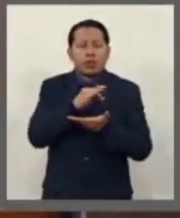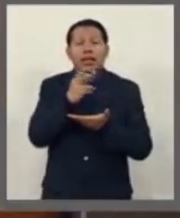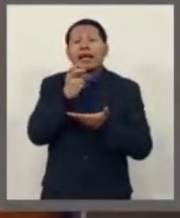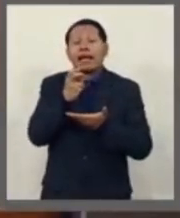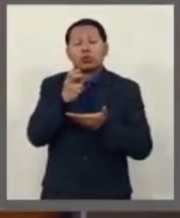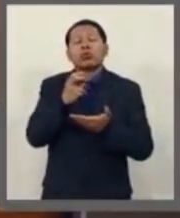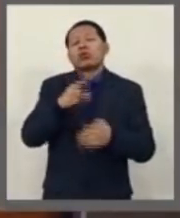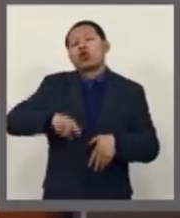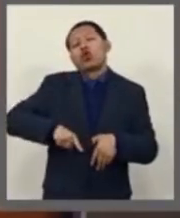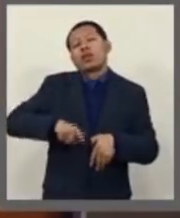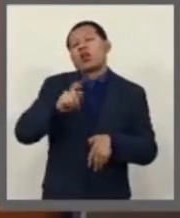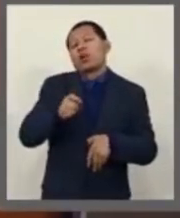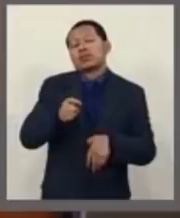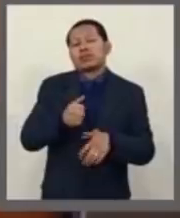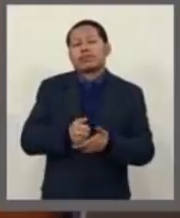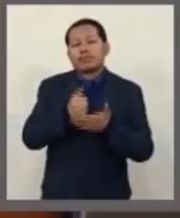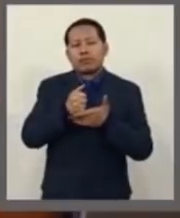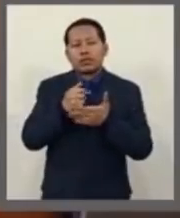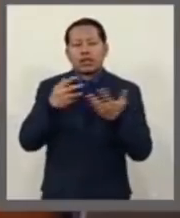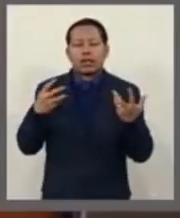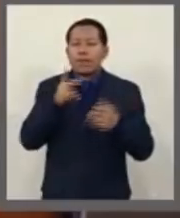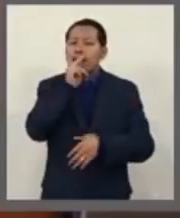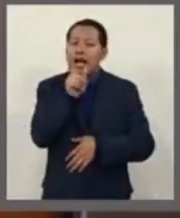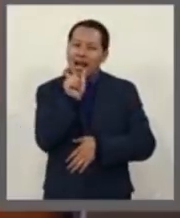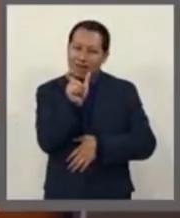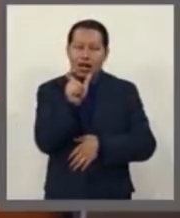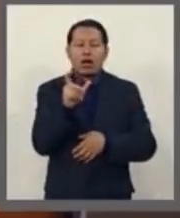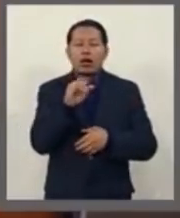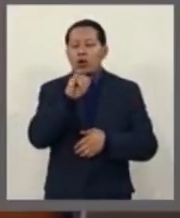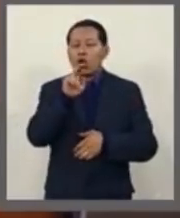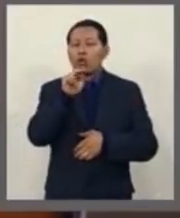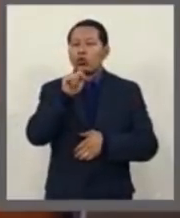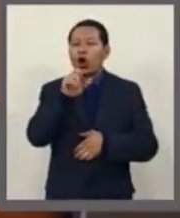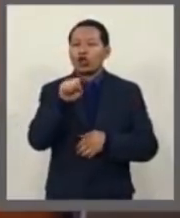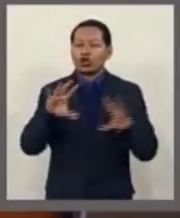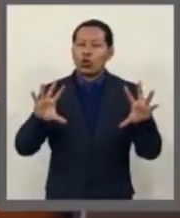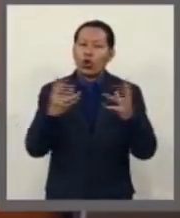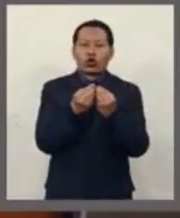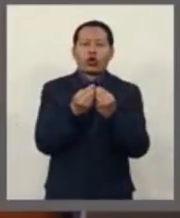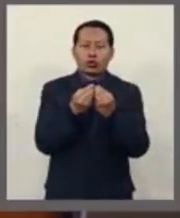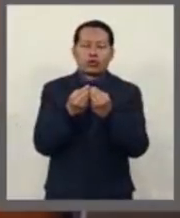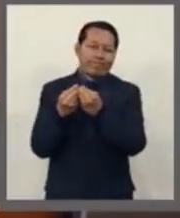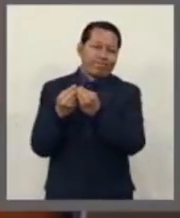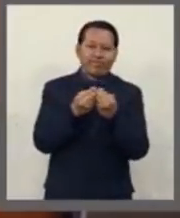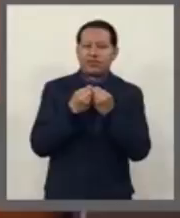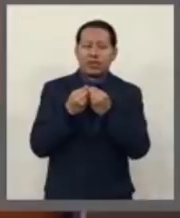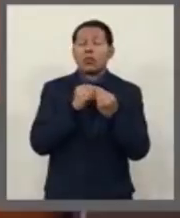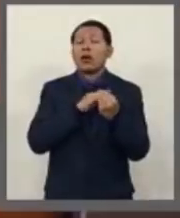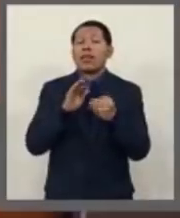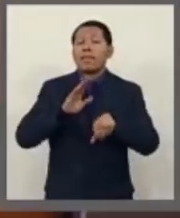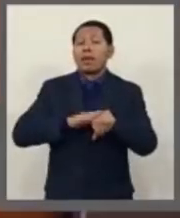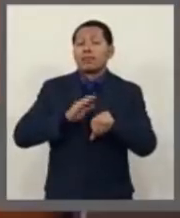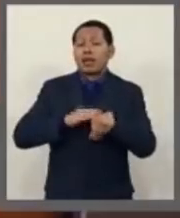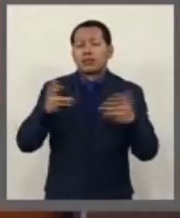minorías eso le da a cualquier gobierno una posibilidad de que la palabra